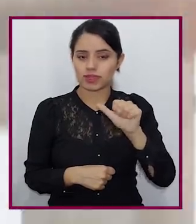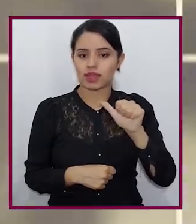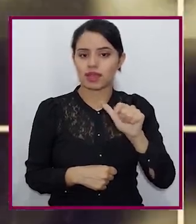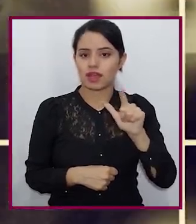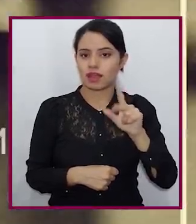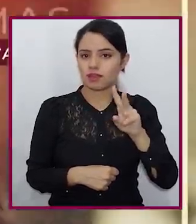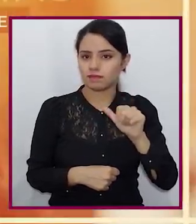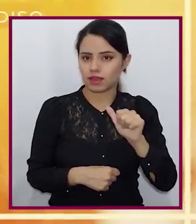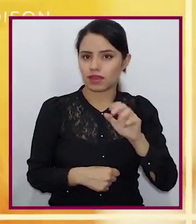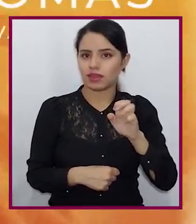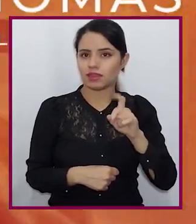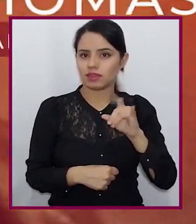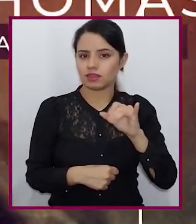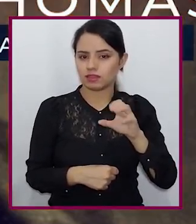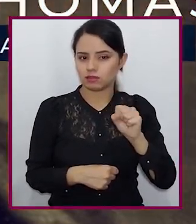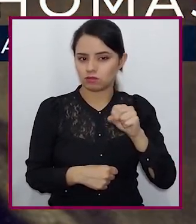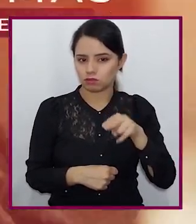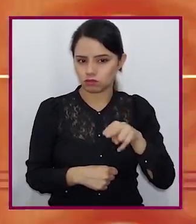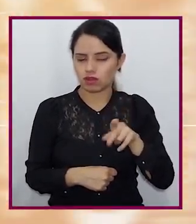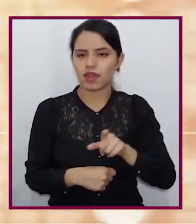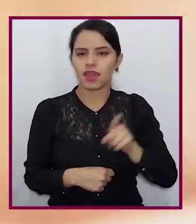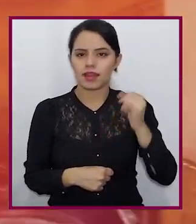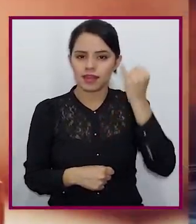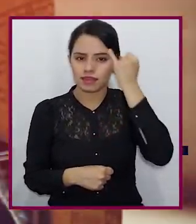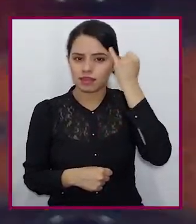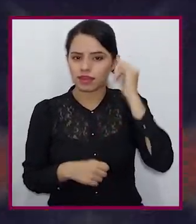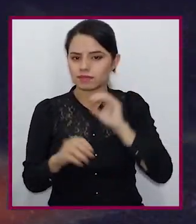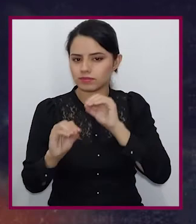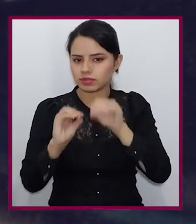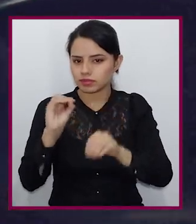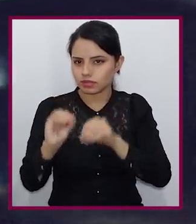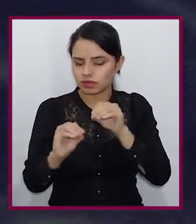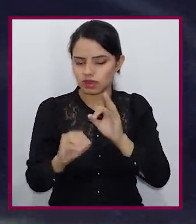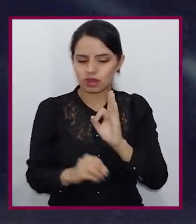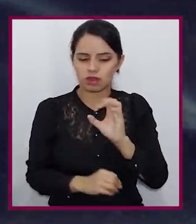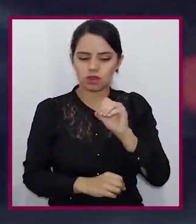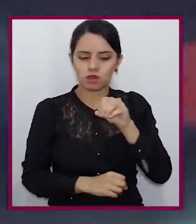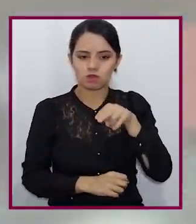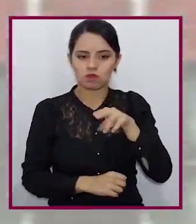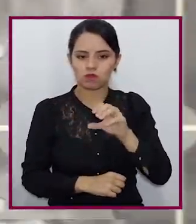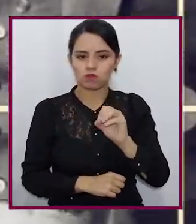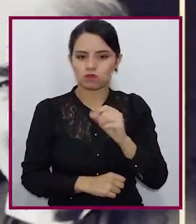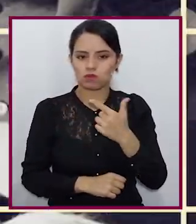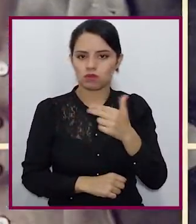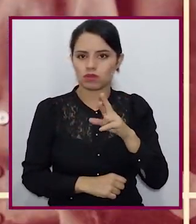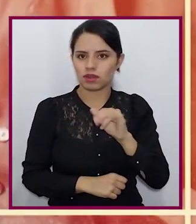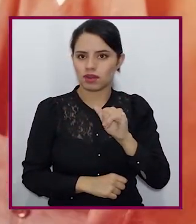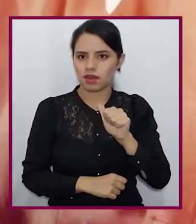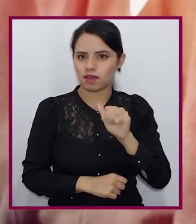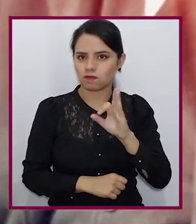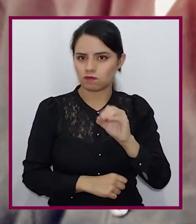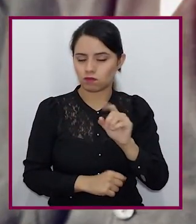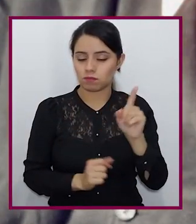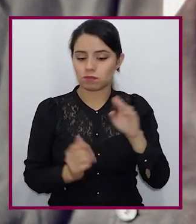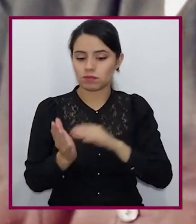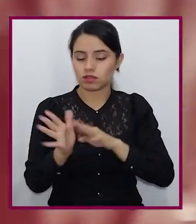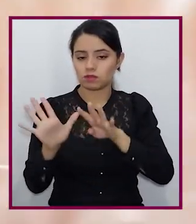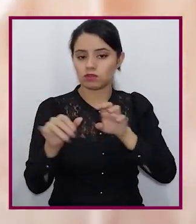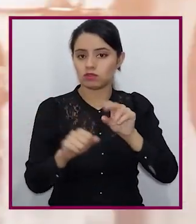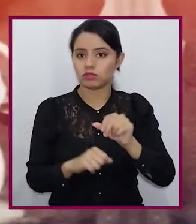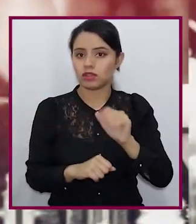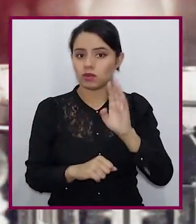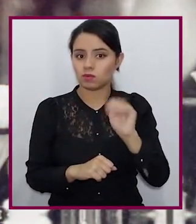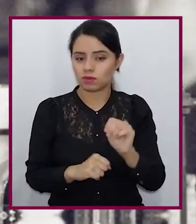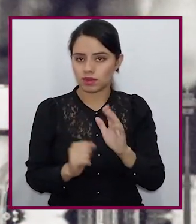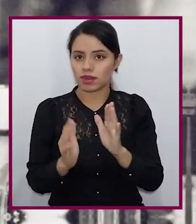quien inventó el fonógrafo en 1889. A partir de entonces, se comenzaron a grabar libros